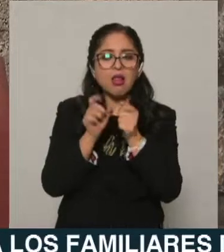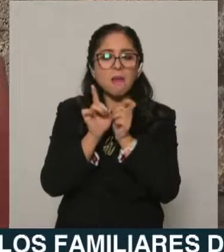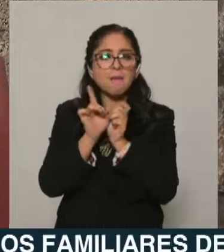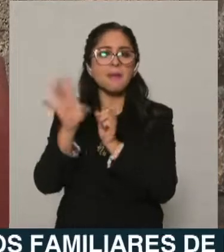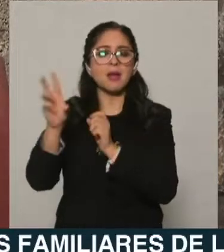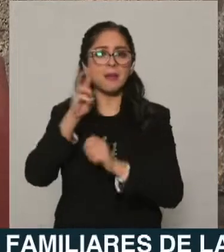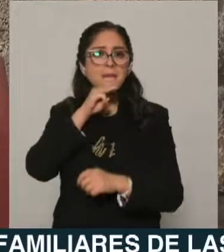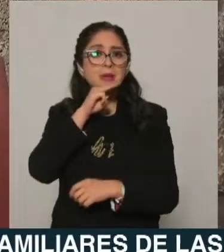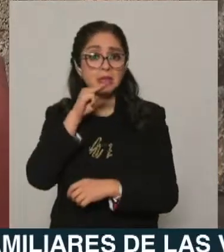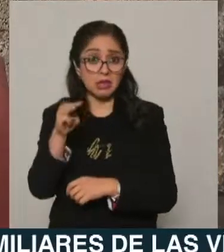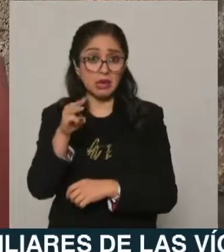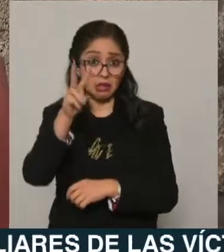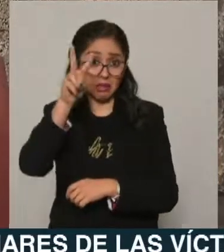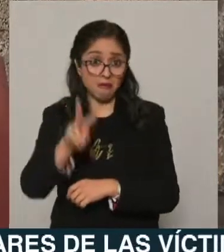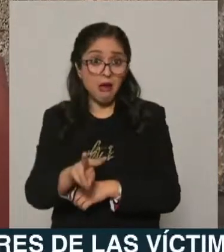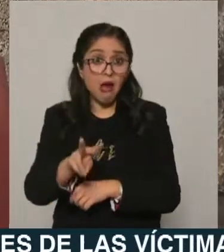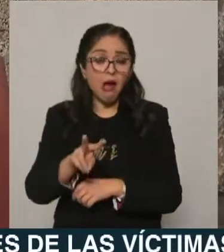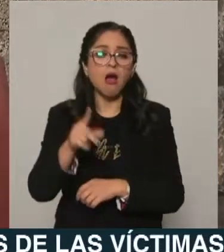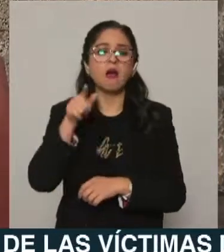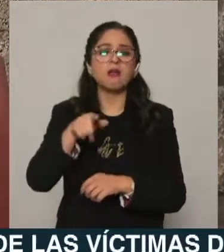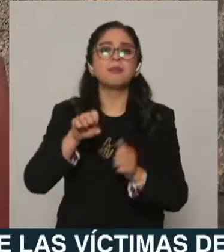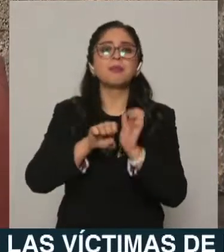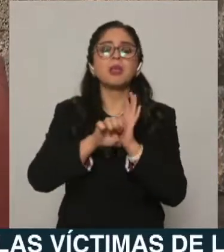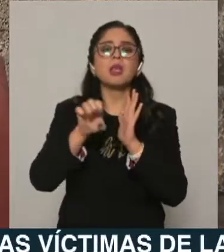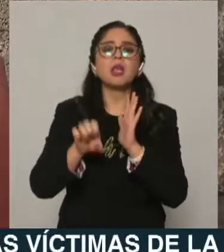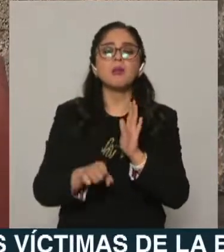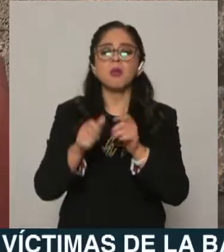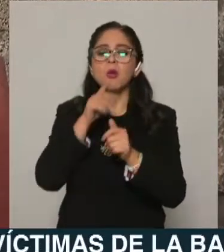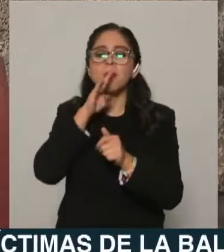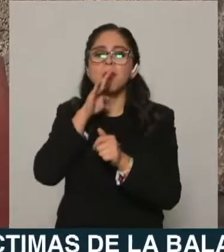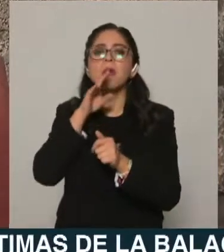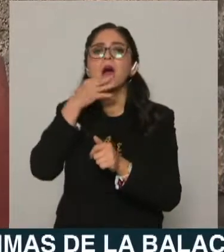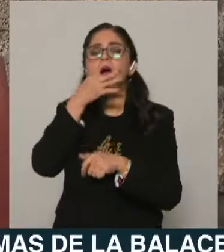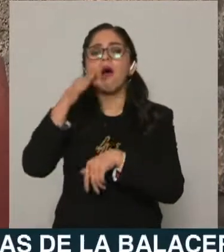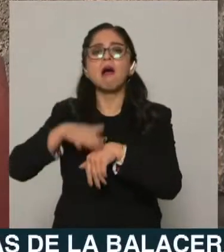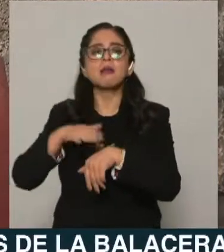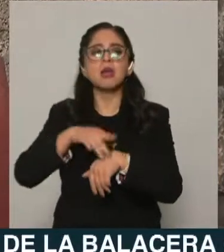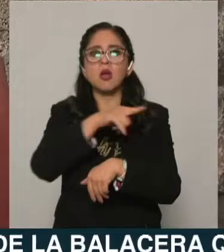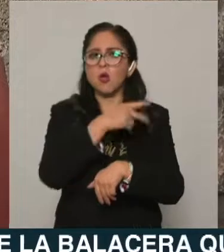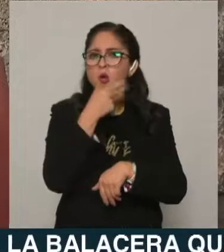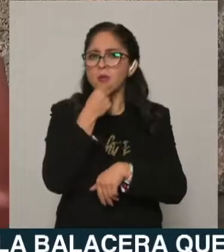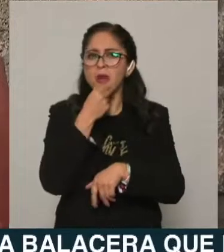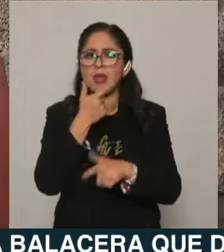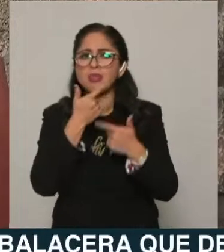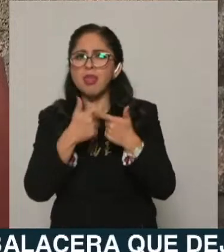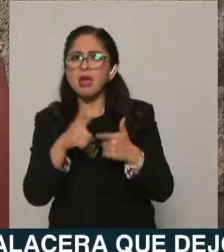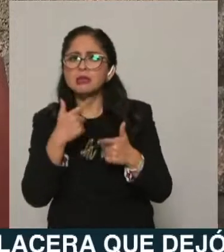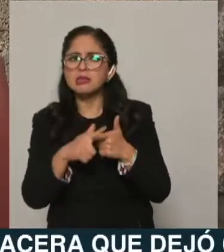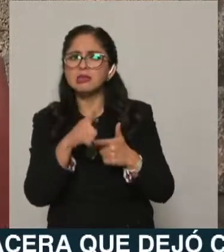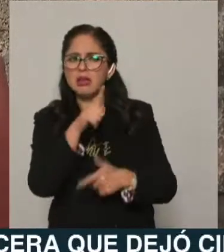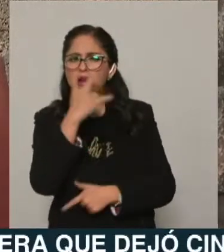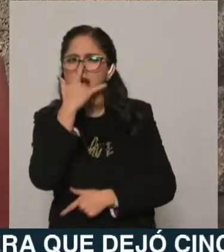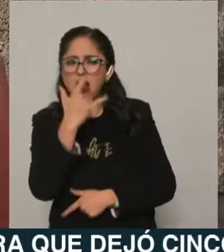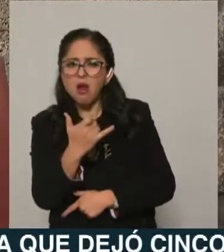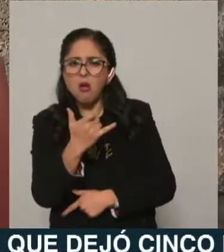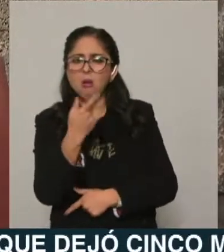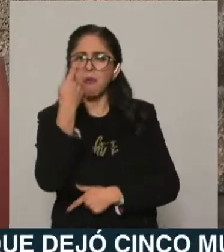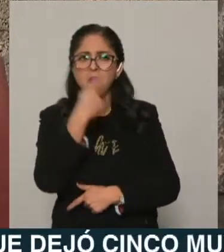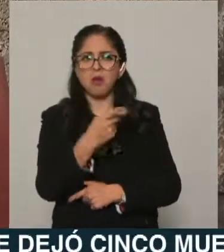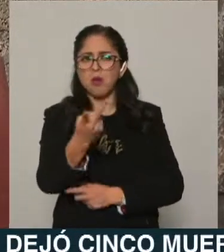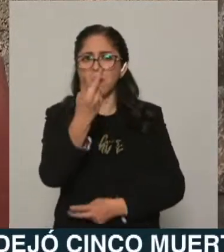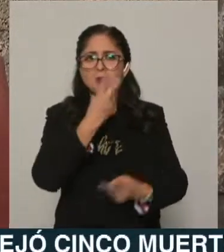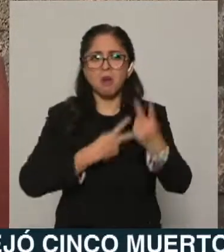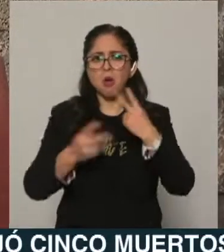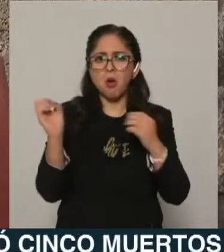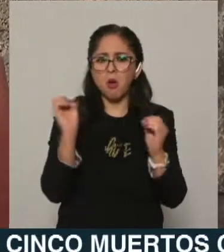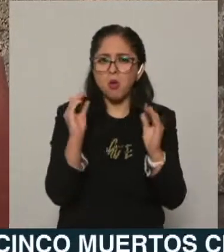que no era real, el caso del mensaje que envió a su madre diciendo que el taxista se veía sospechoso y después ella no llegó a su casa, en lugar de avisar